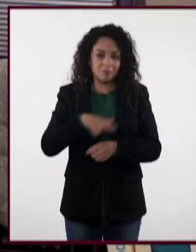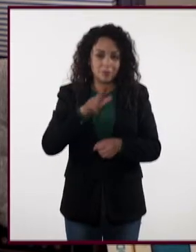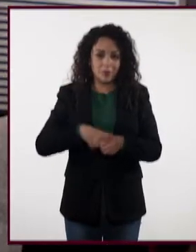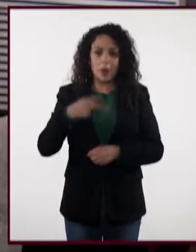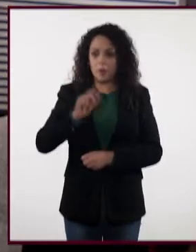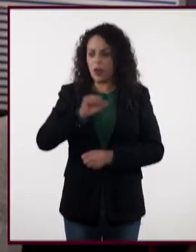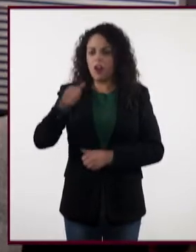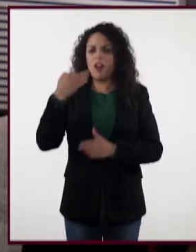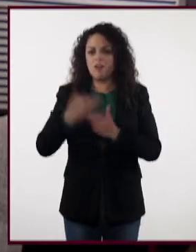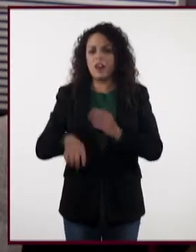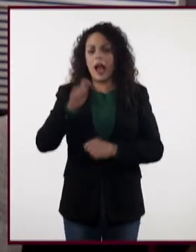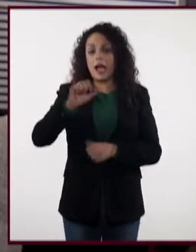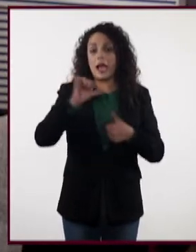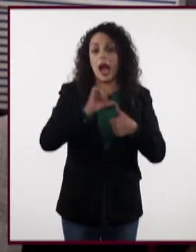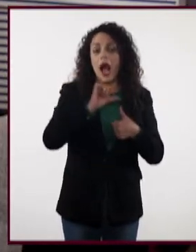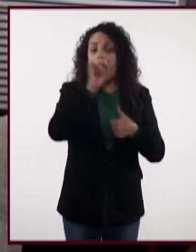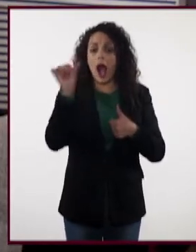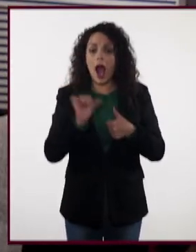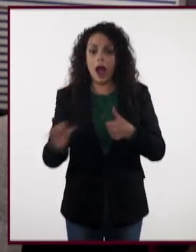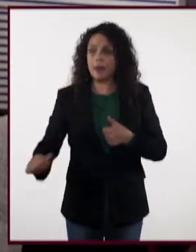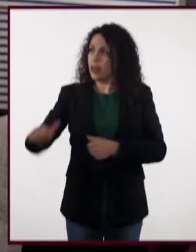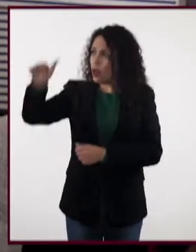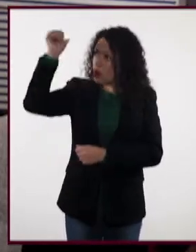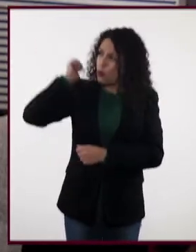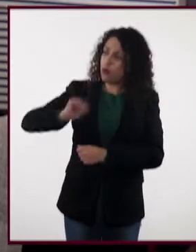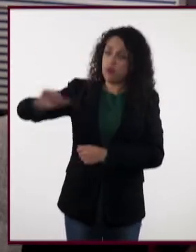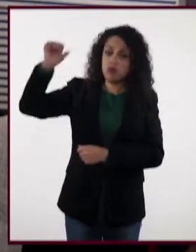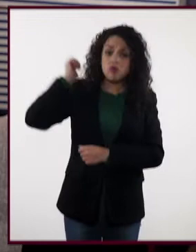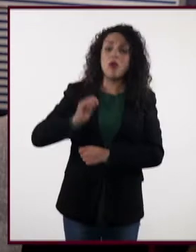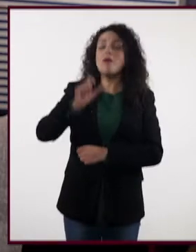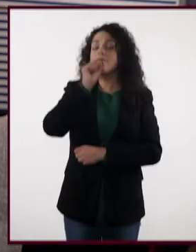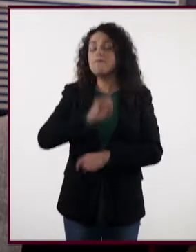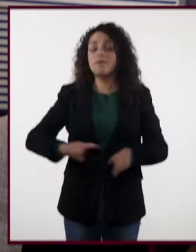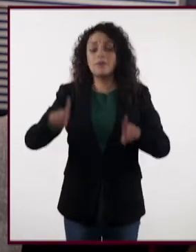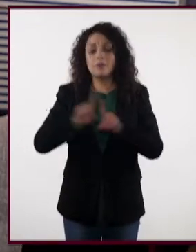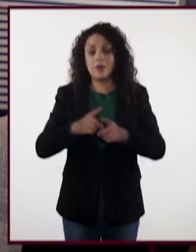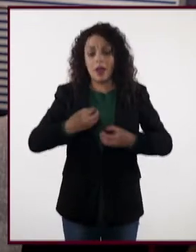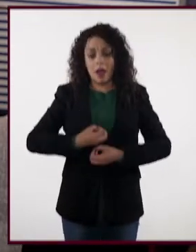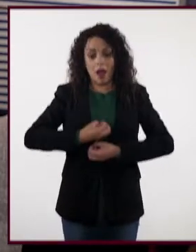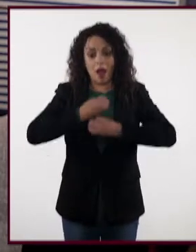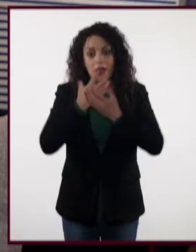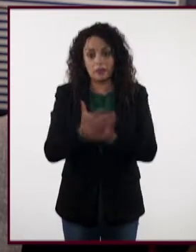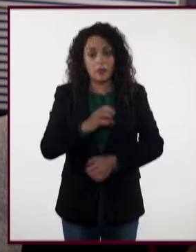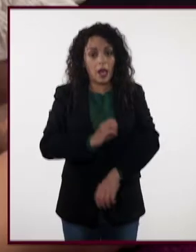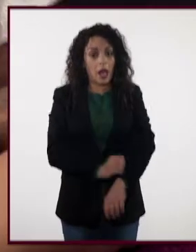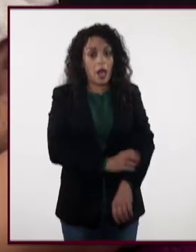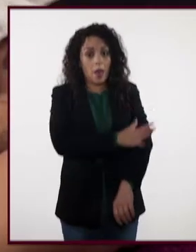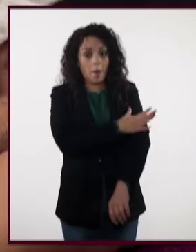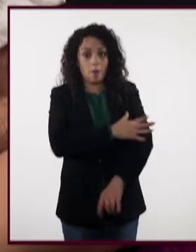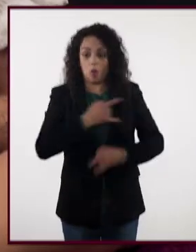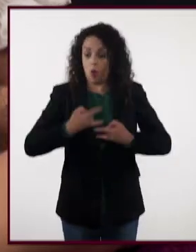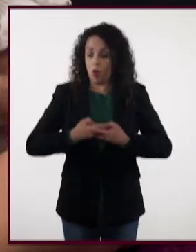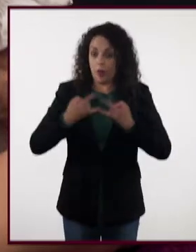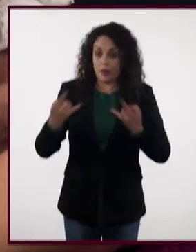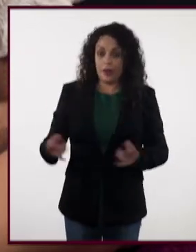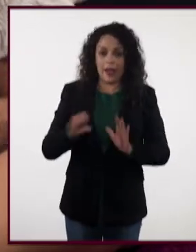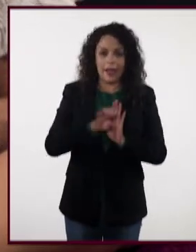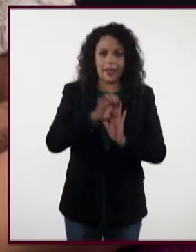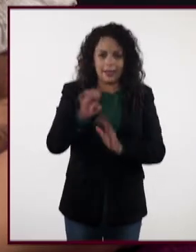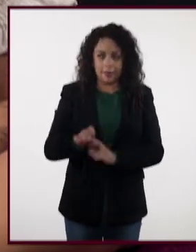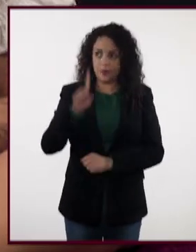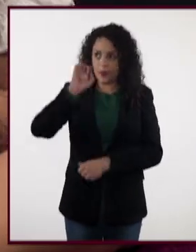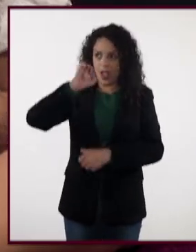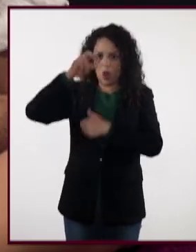arte. Los textiles desde la antigüedad también han permitido expresar emociones e incluso historias. Por ejemplo, en la